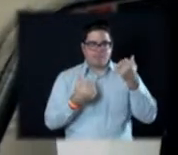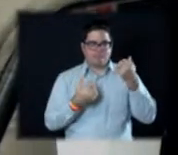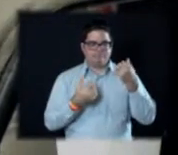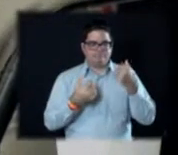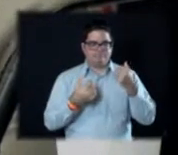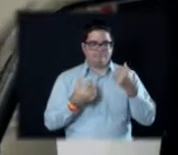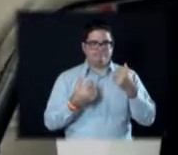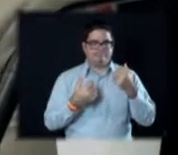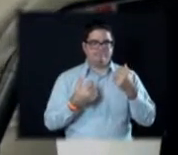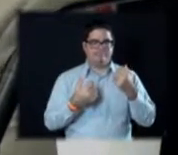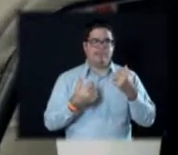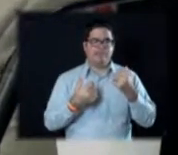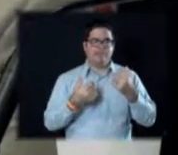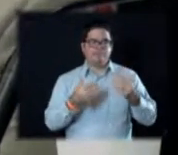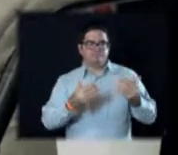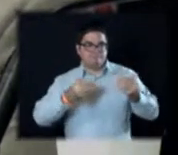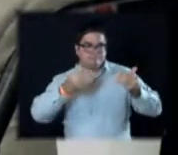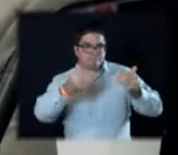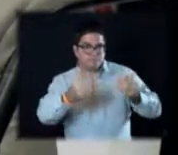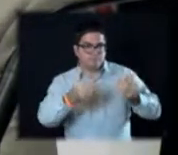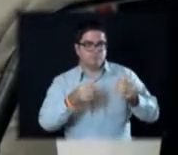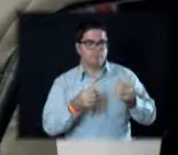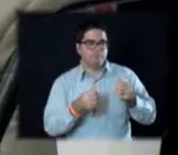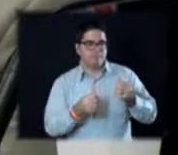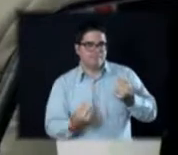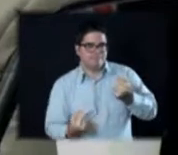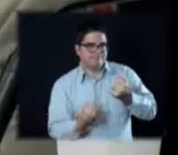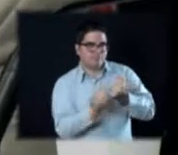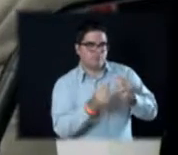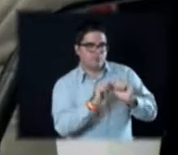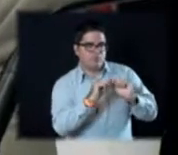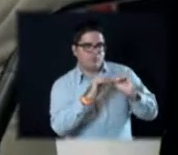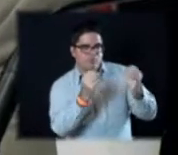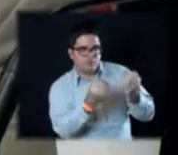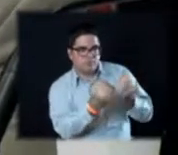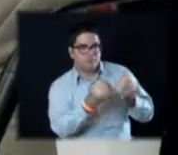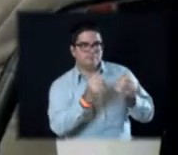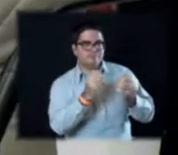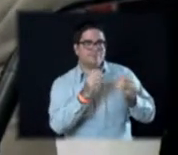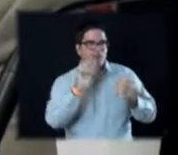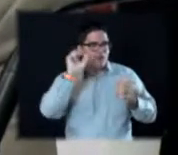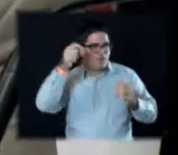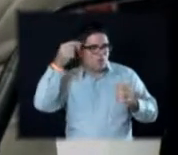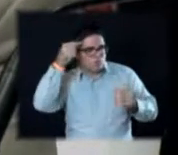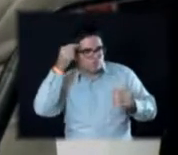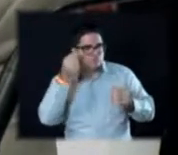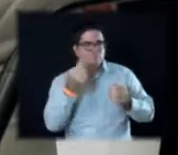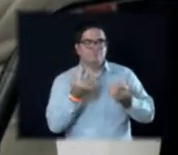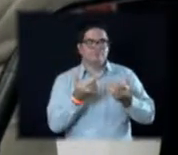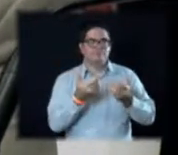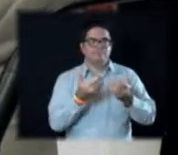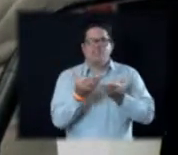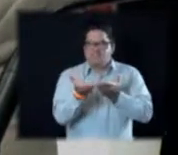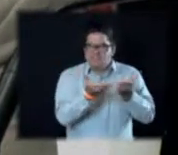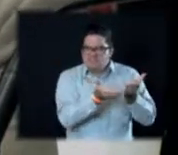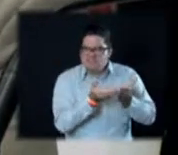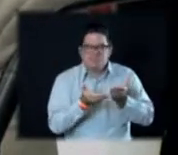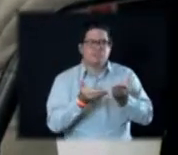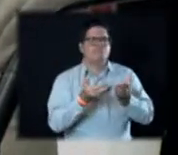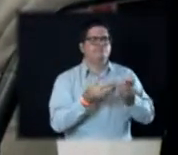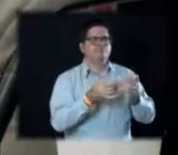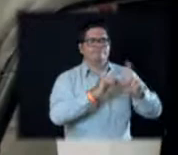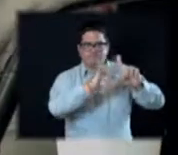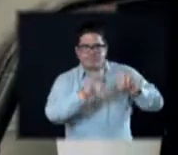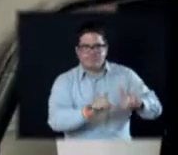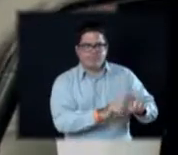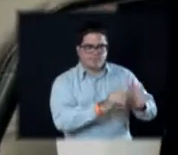además de otras cosas con las que han tenido que preocuparse. Pero me parece que esa construcción de la fortaleza gubernamental y